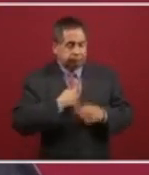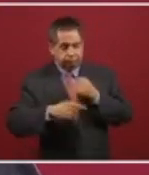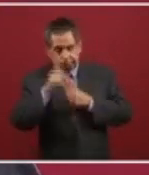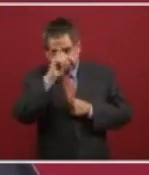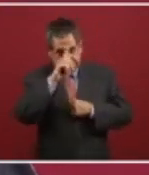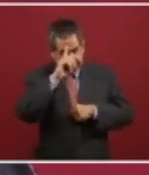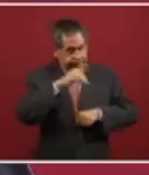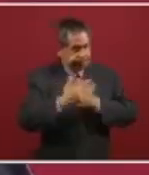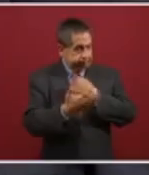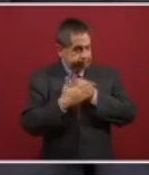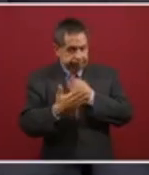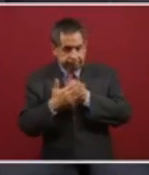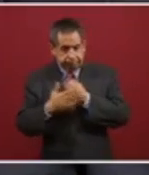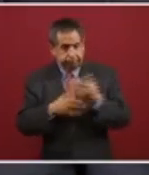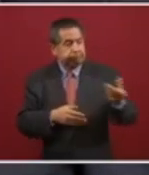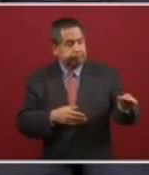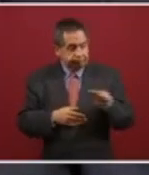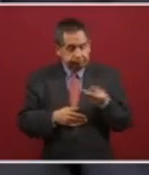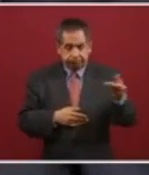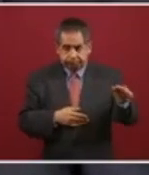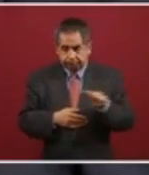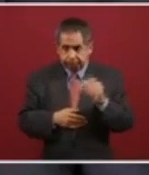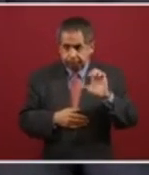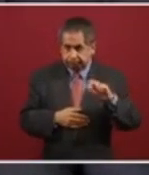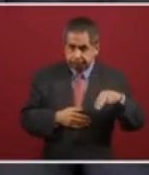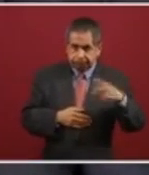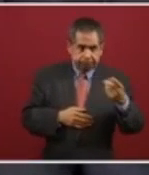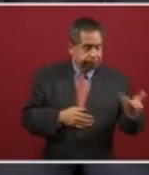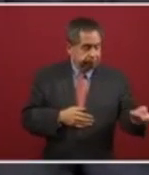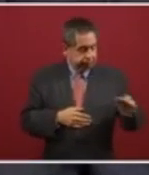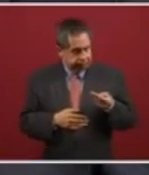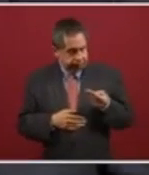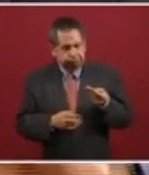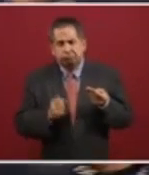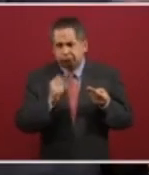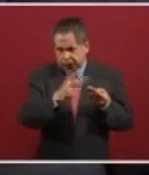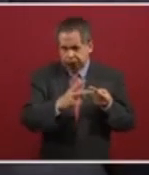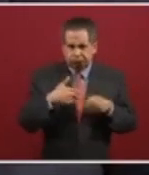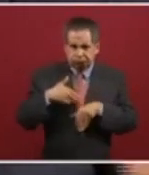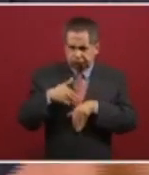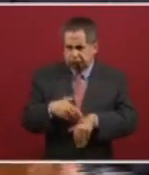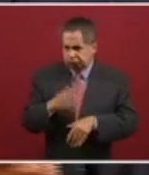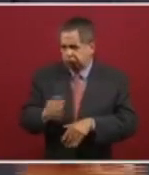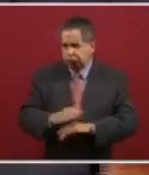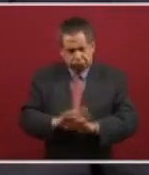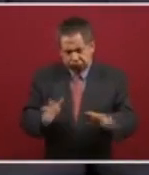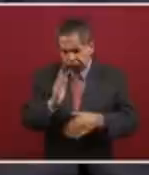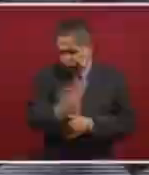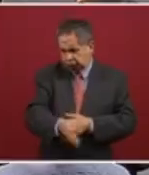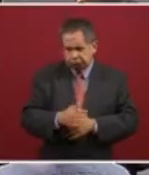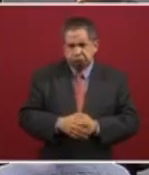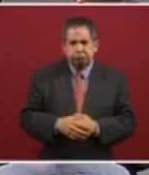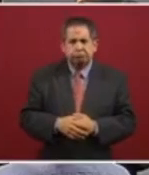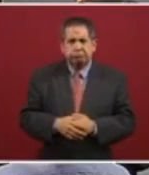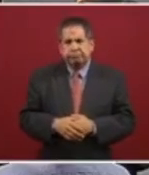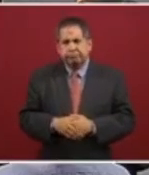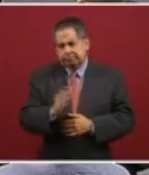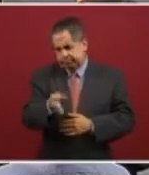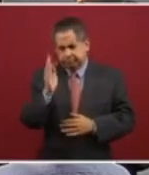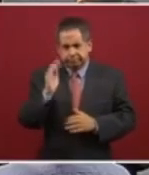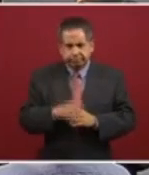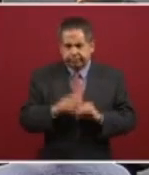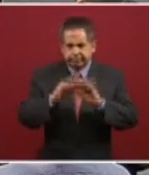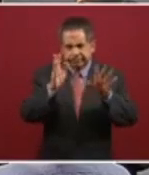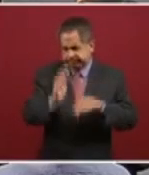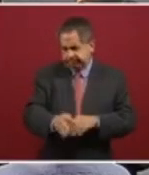recomendaciones que haga la Comisión de Derechos Humanos, así de